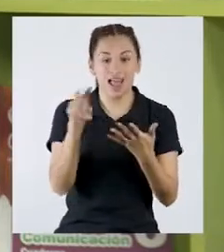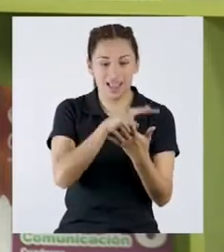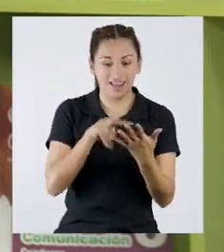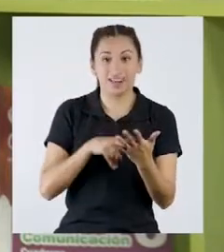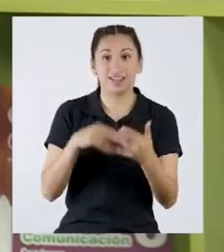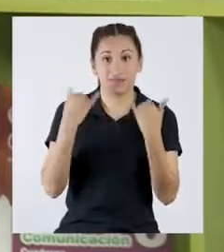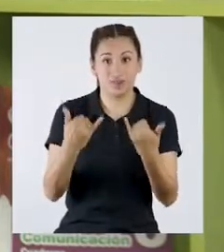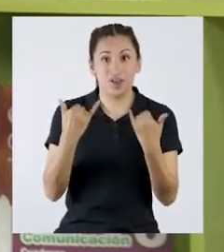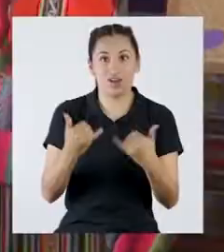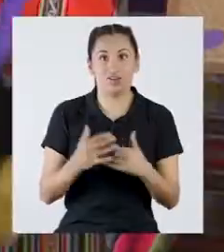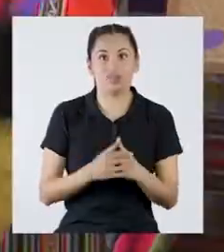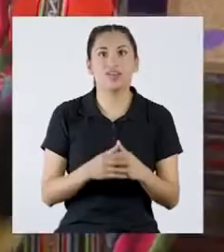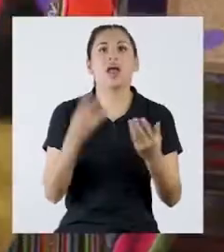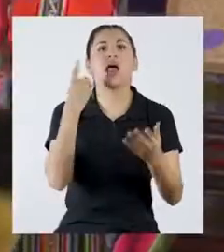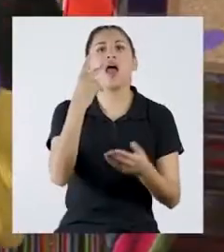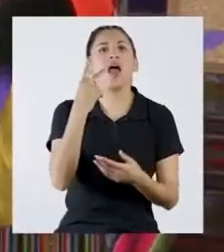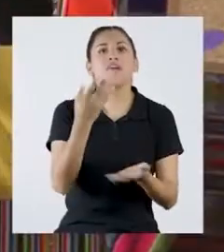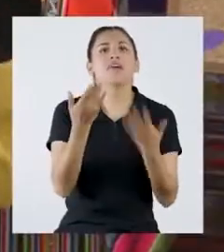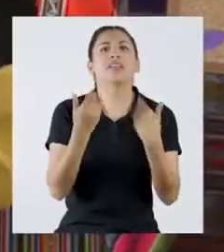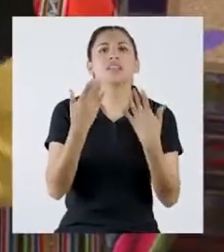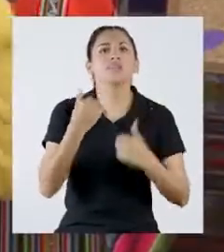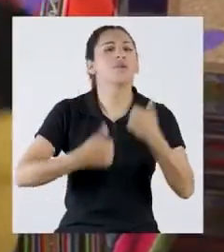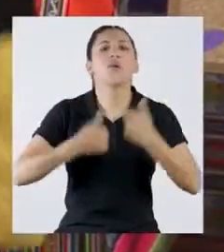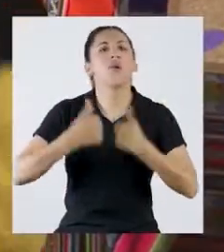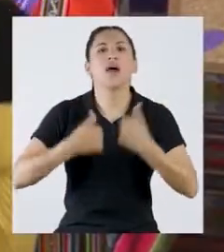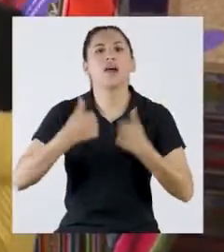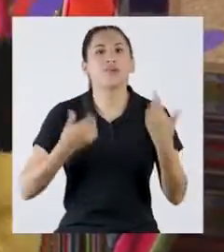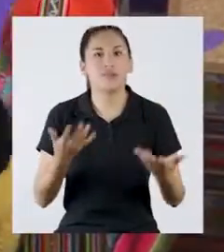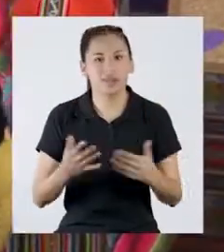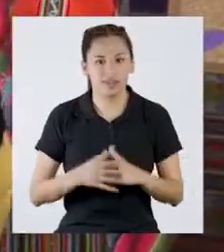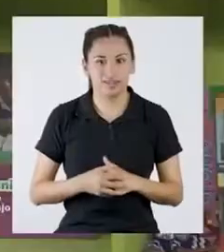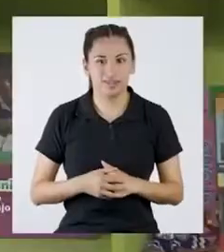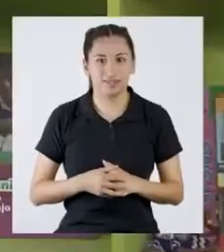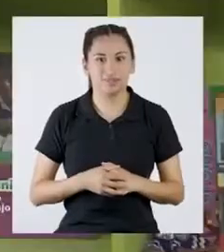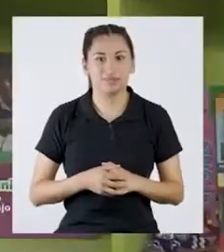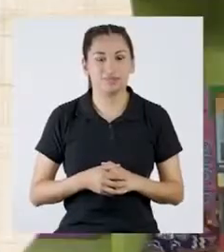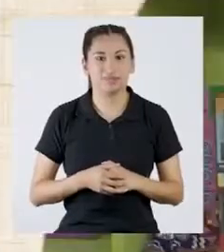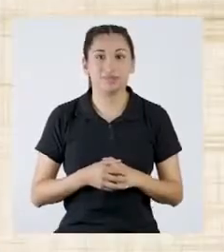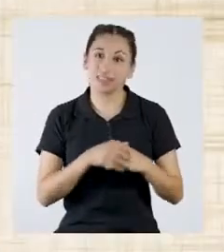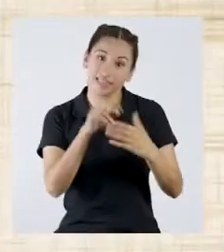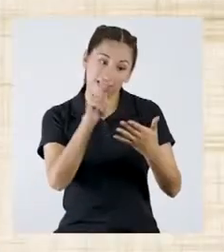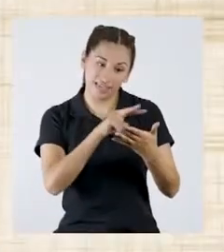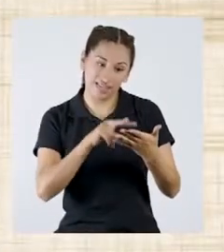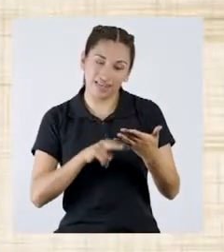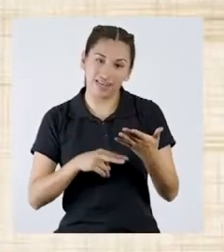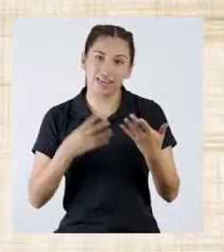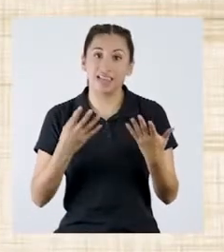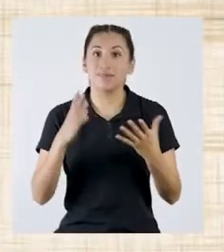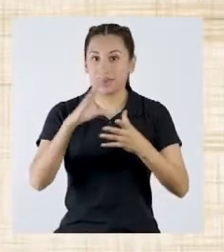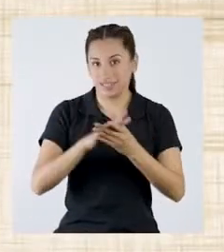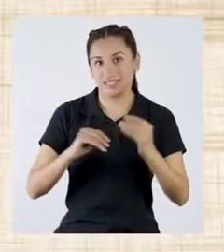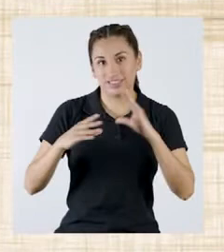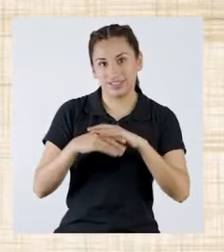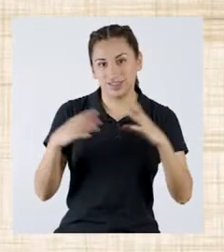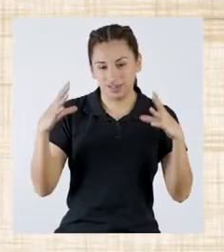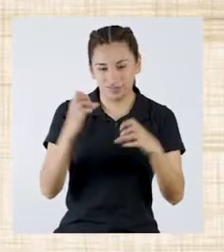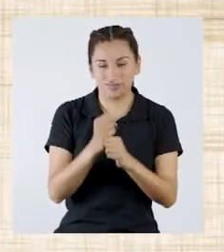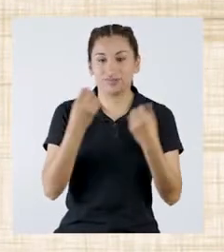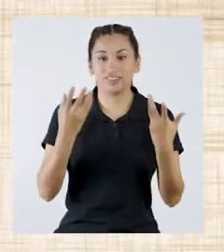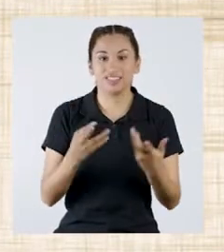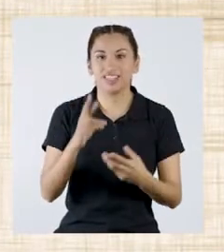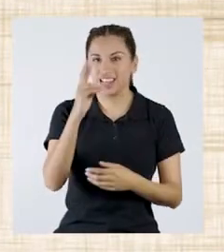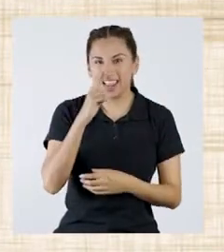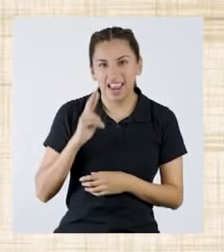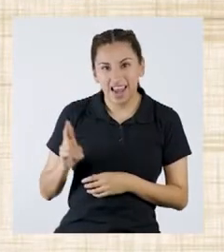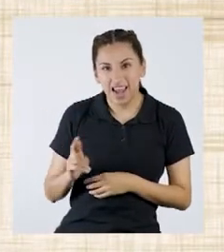microrrelato que leeremos hoy. A ver, dime cuál. Leemos el microrrelato El